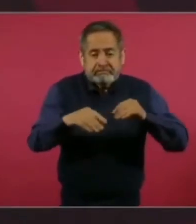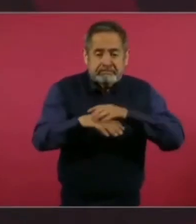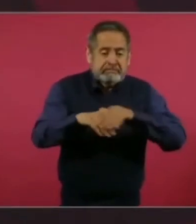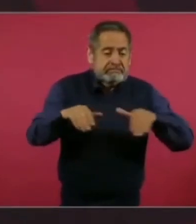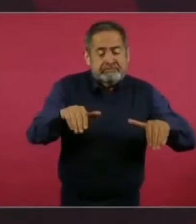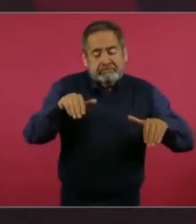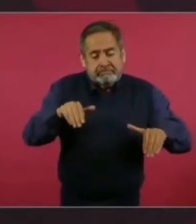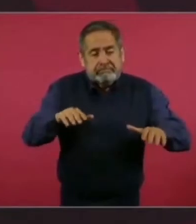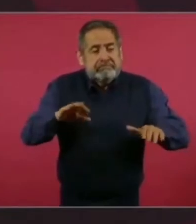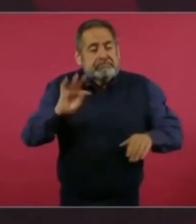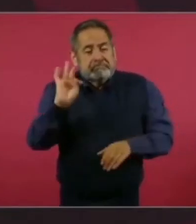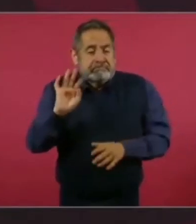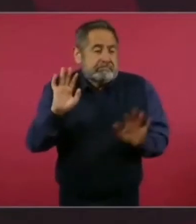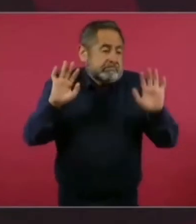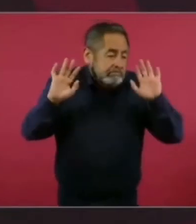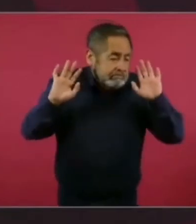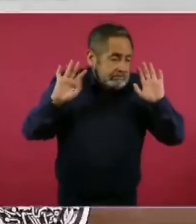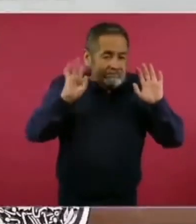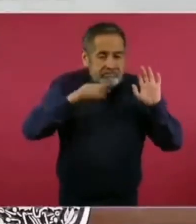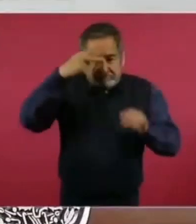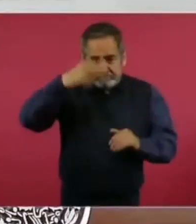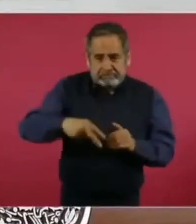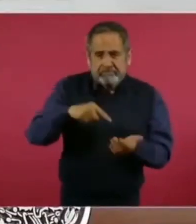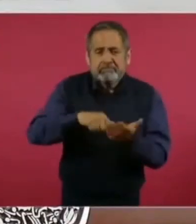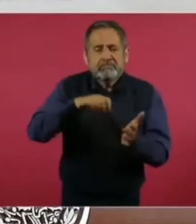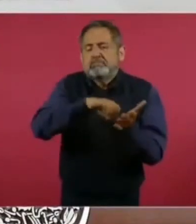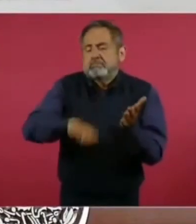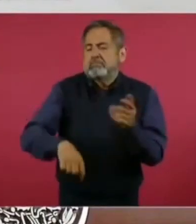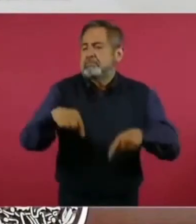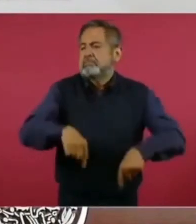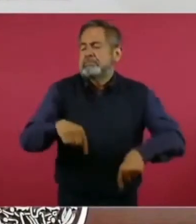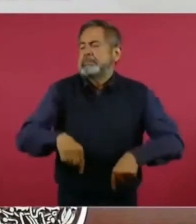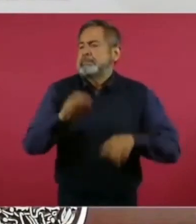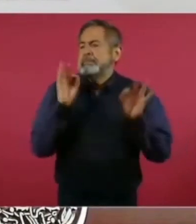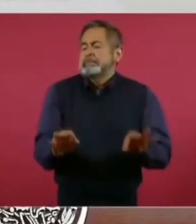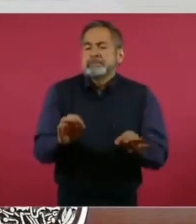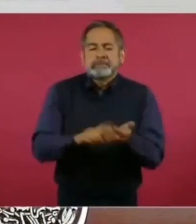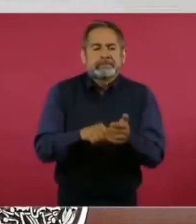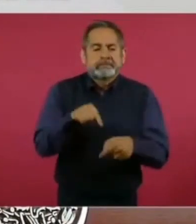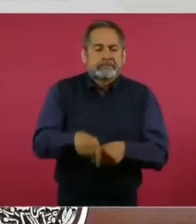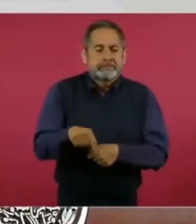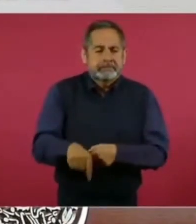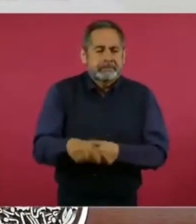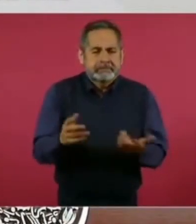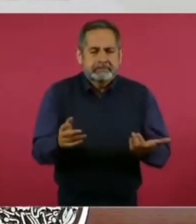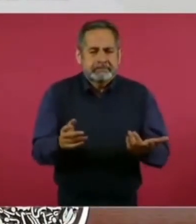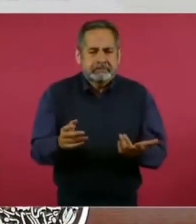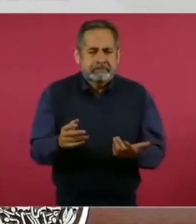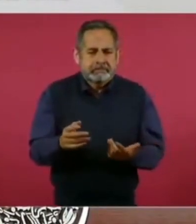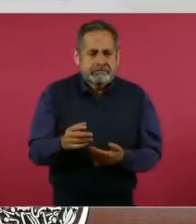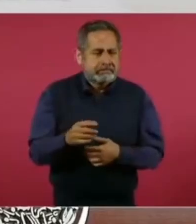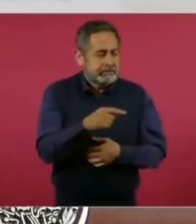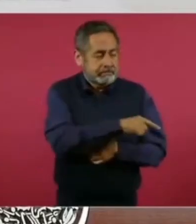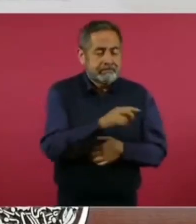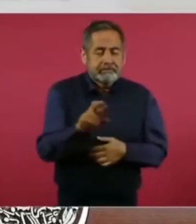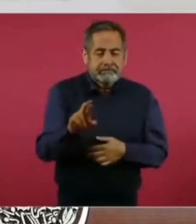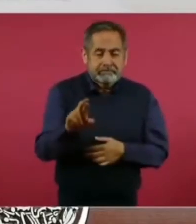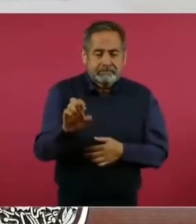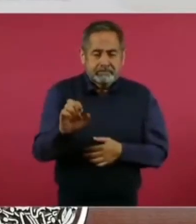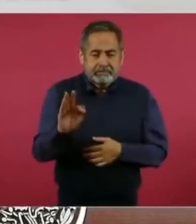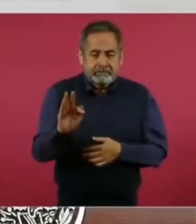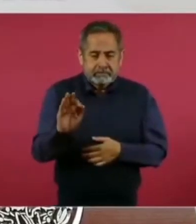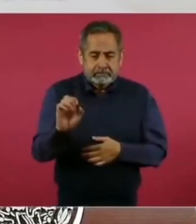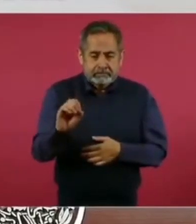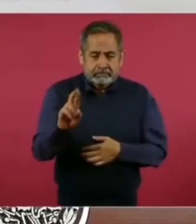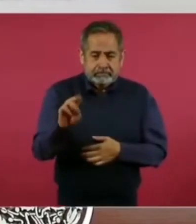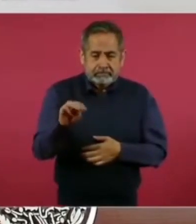prensa mexicana El caso específico de El reforma que es